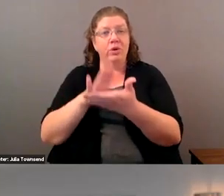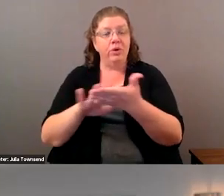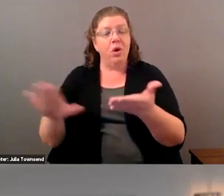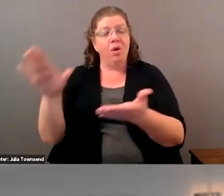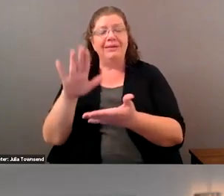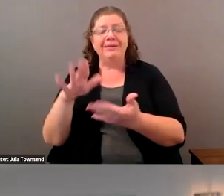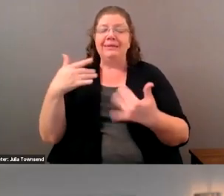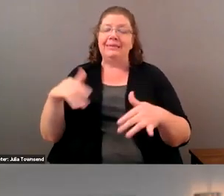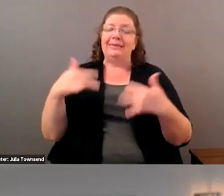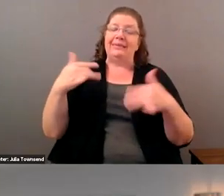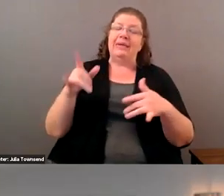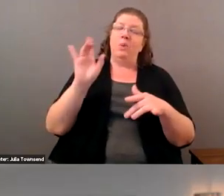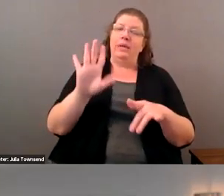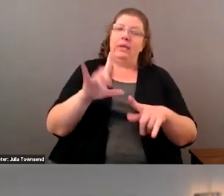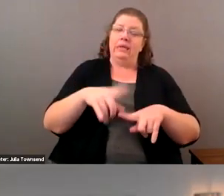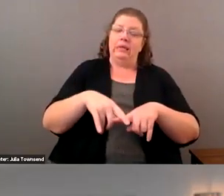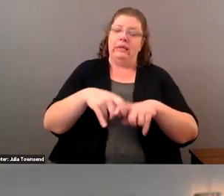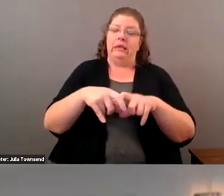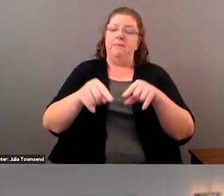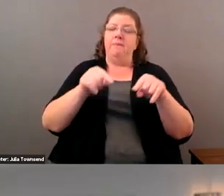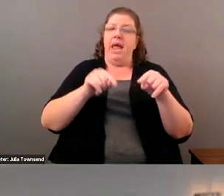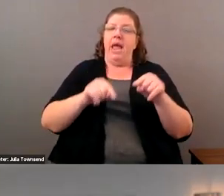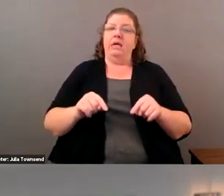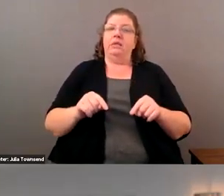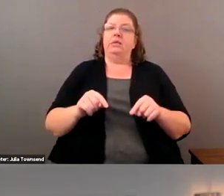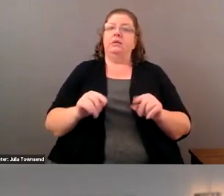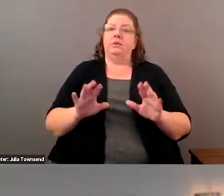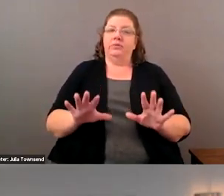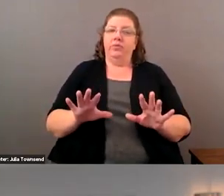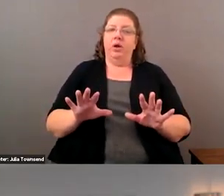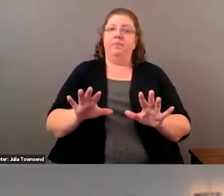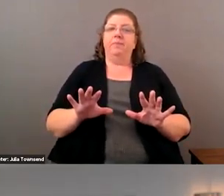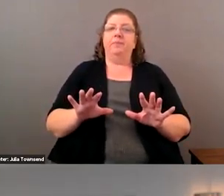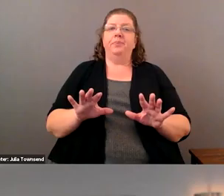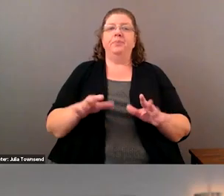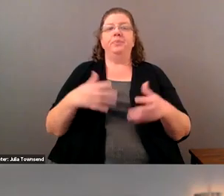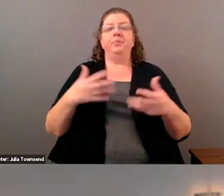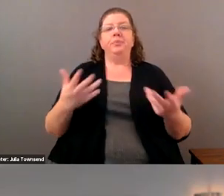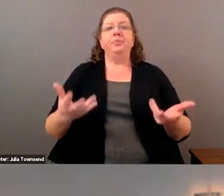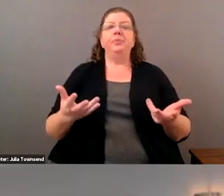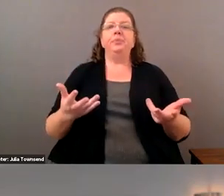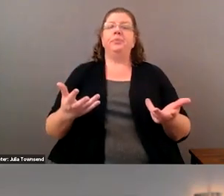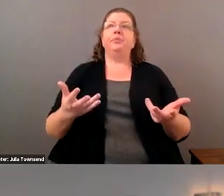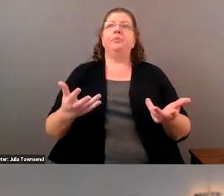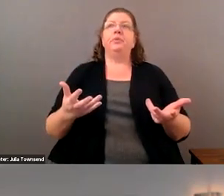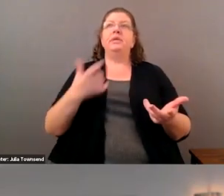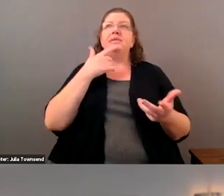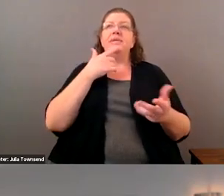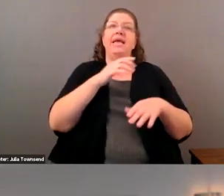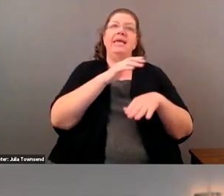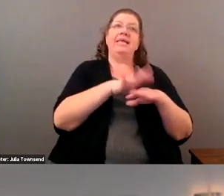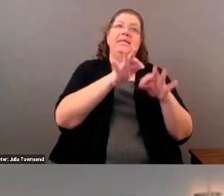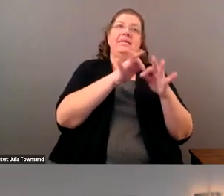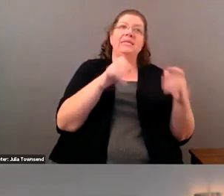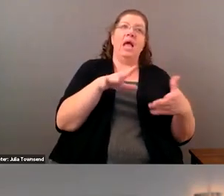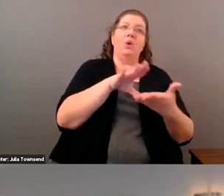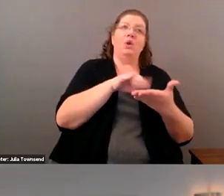y cuando pueden pasar al colegio de cuatro años y creo que nos estamos pasar dar un paso